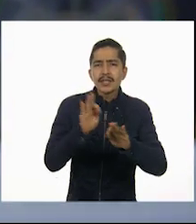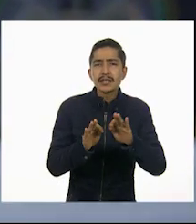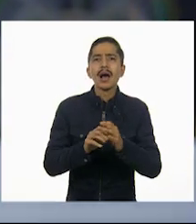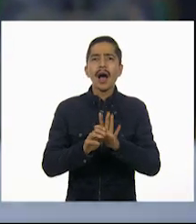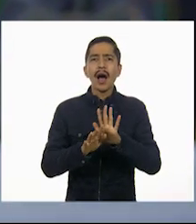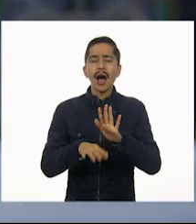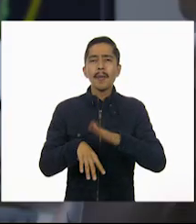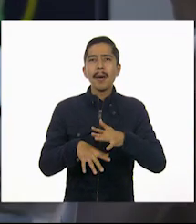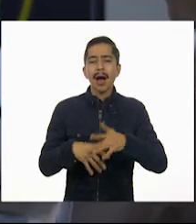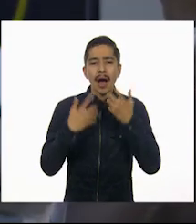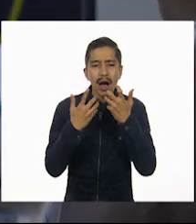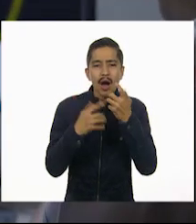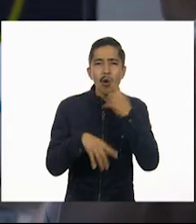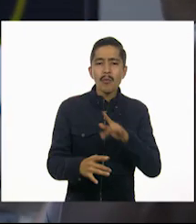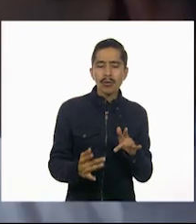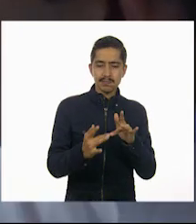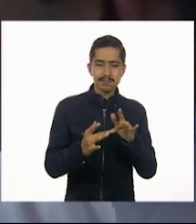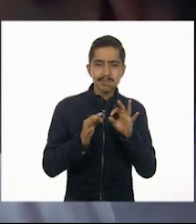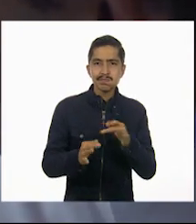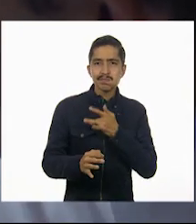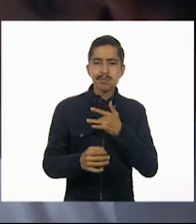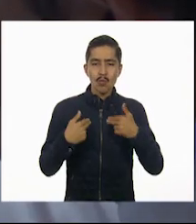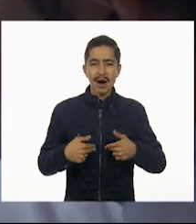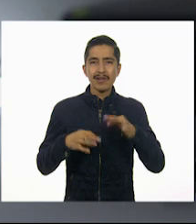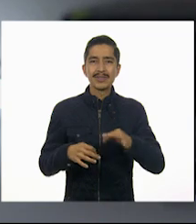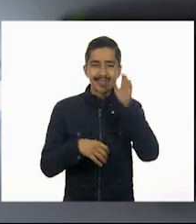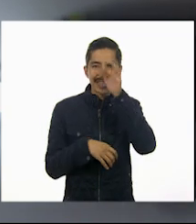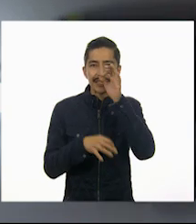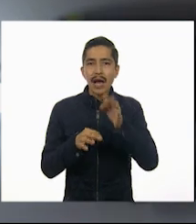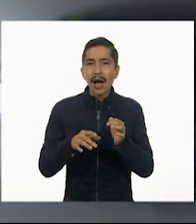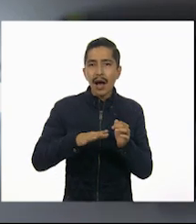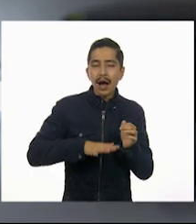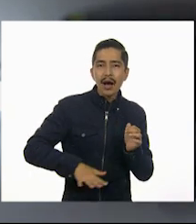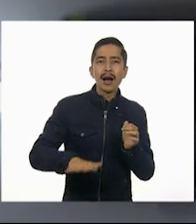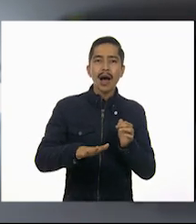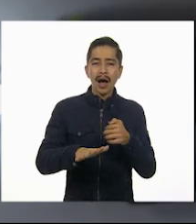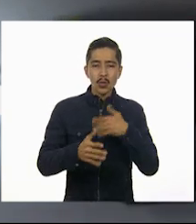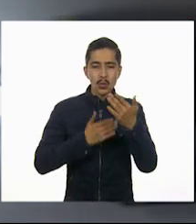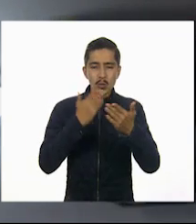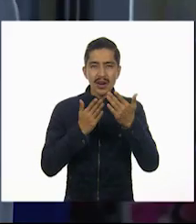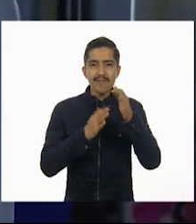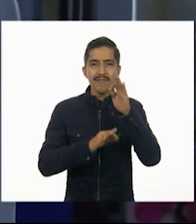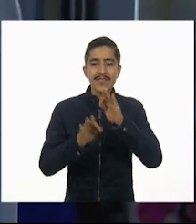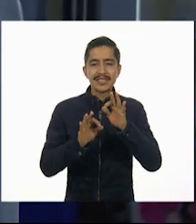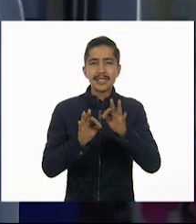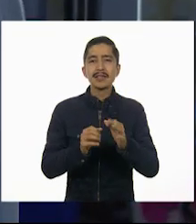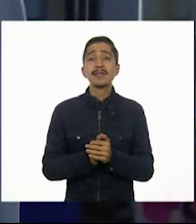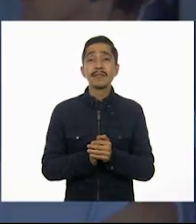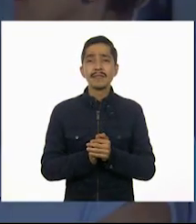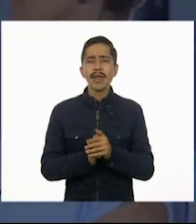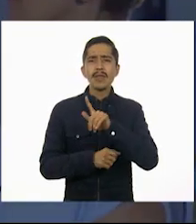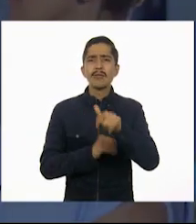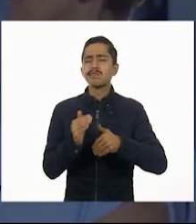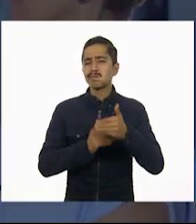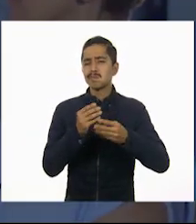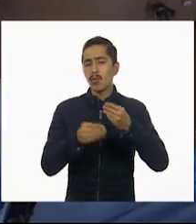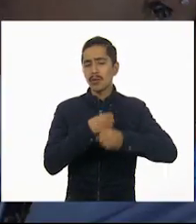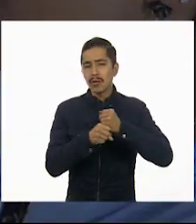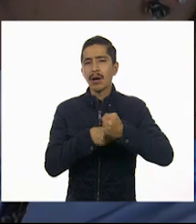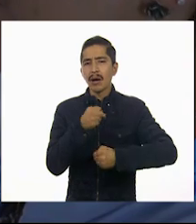fueron mis ganas de conectar con el lado humano de la ciencia lo que me llevó a estudiar física médica. Después de muchos